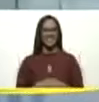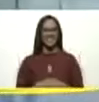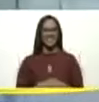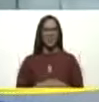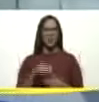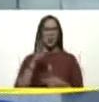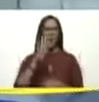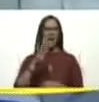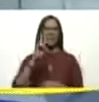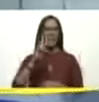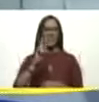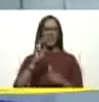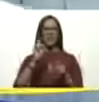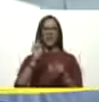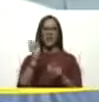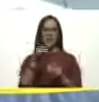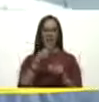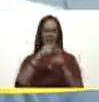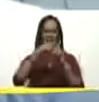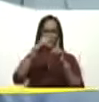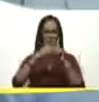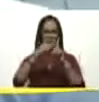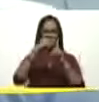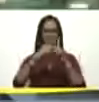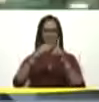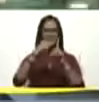42 grados por lo menos,